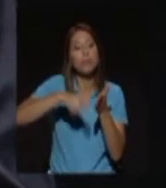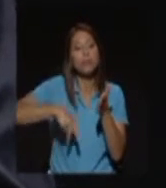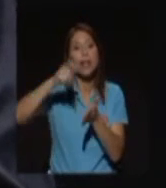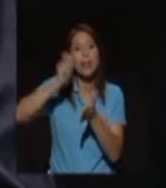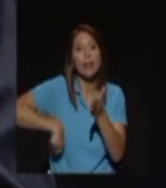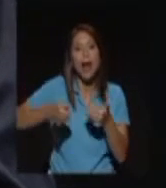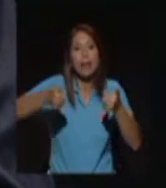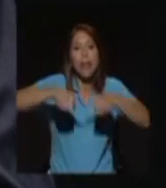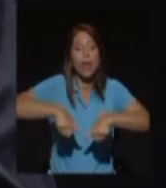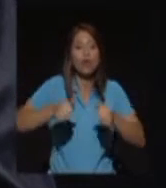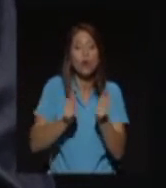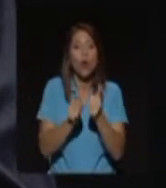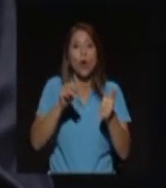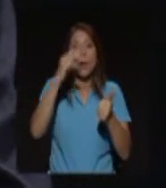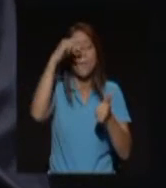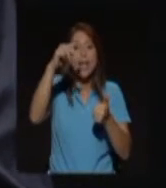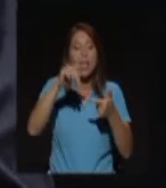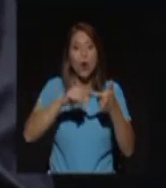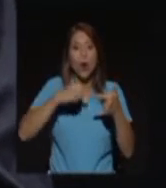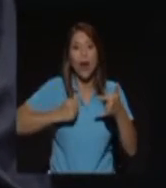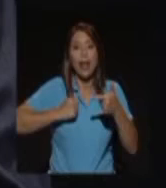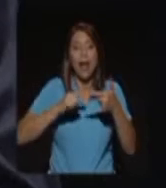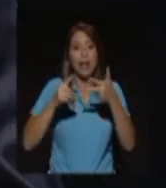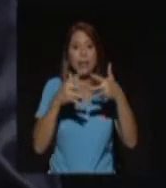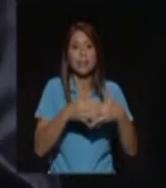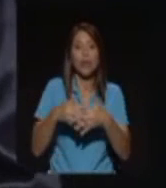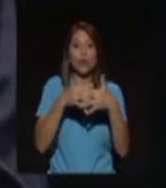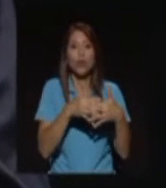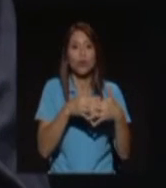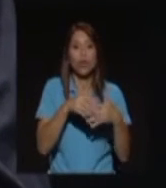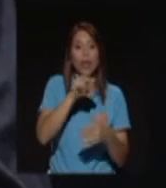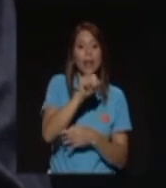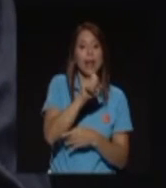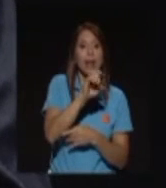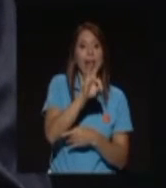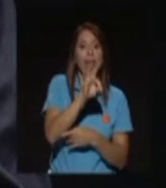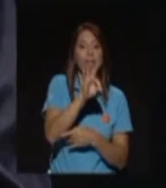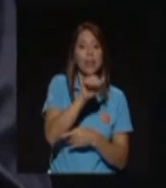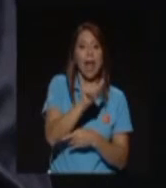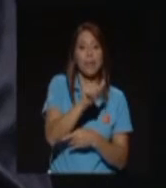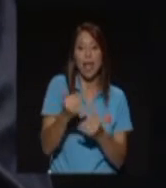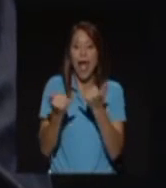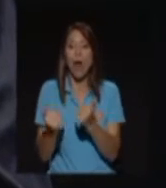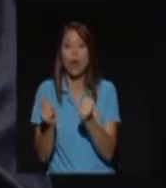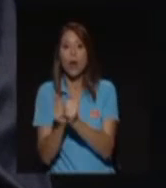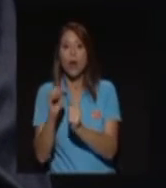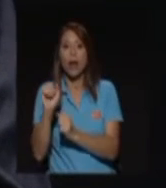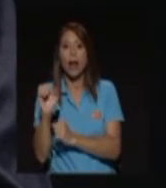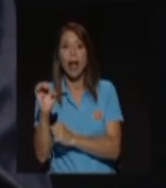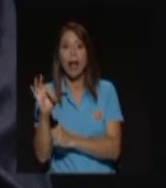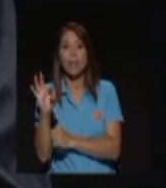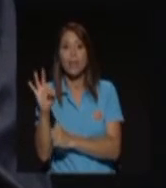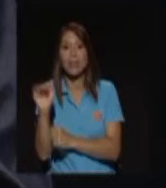países de NAFTA, México, Canadá, Estados Unidos. Bueno, y ahora con CAFTA incluimos un acuerdo mucho más importante